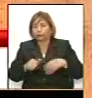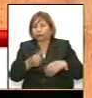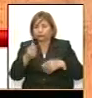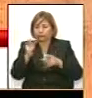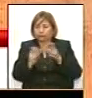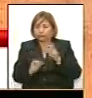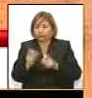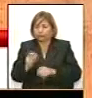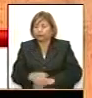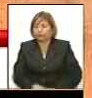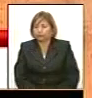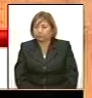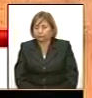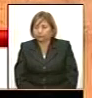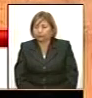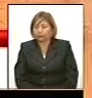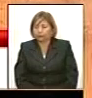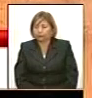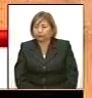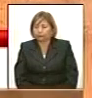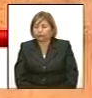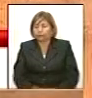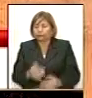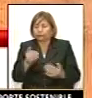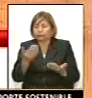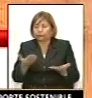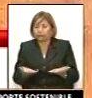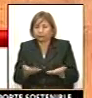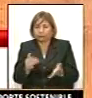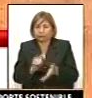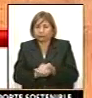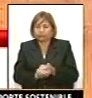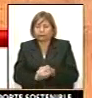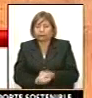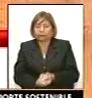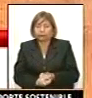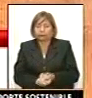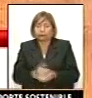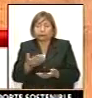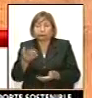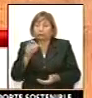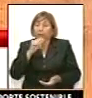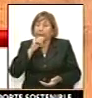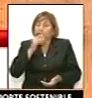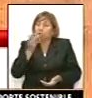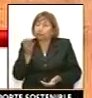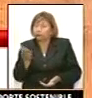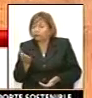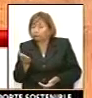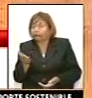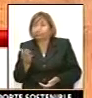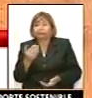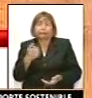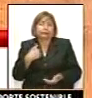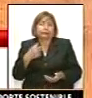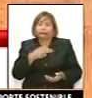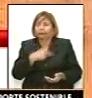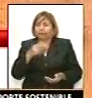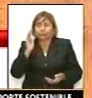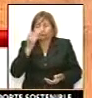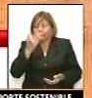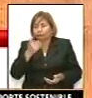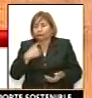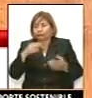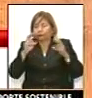personas. Y en este caso, referirnos a la supuesta víctima, tampoco no me parece que es el